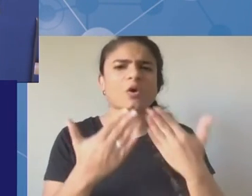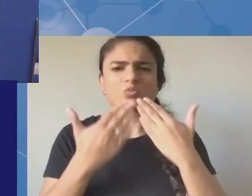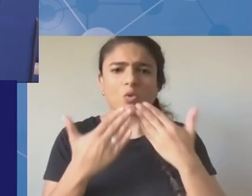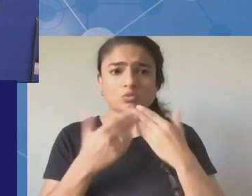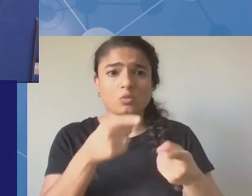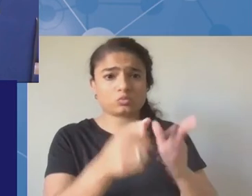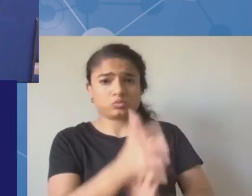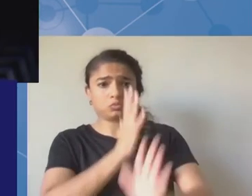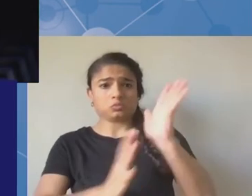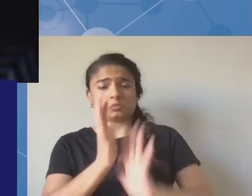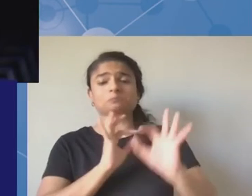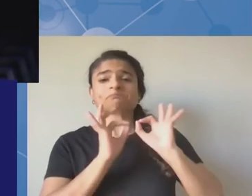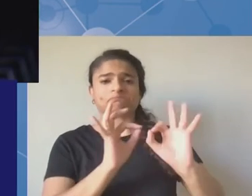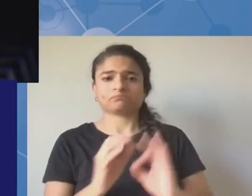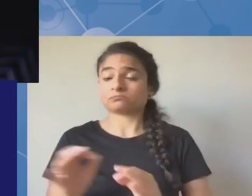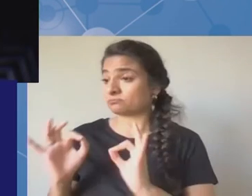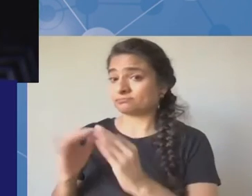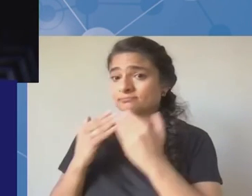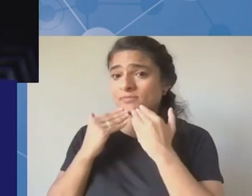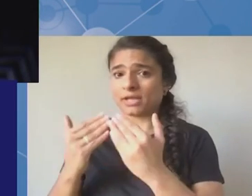Otra persona, por favor.